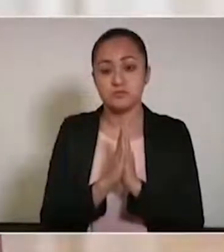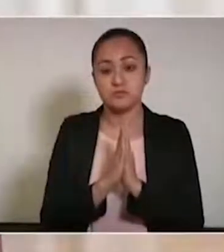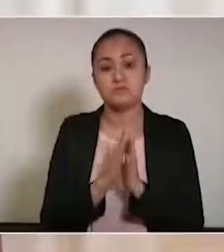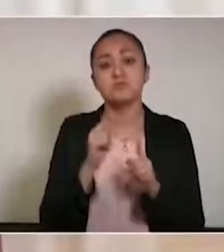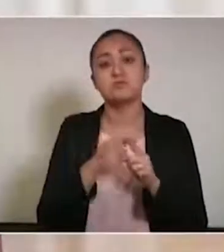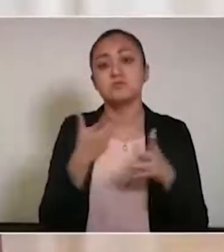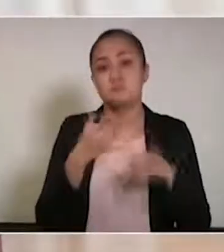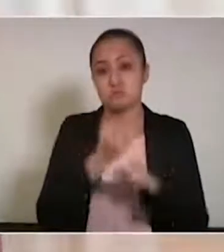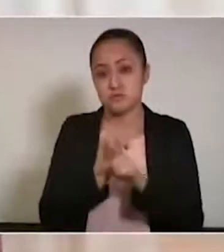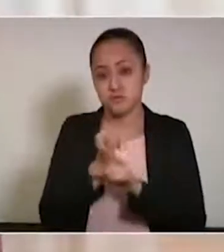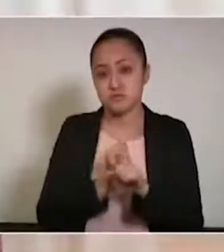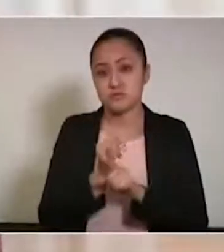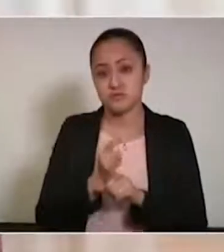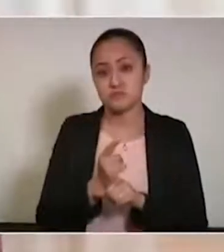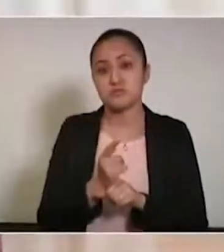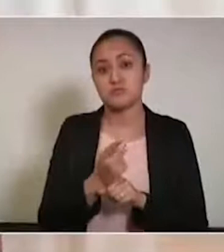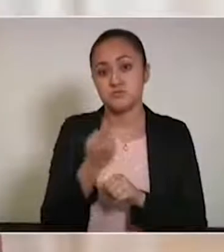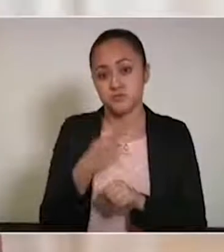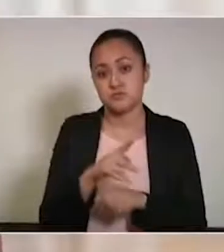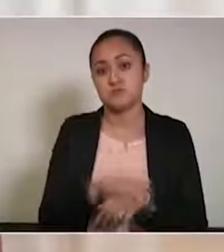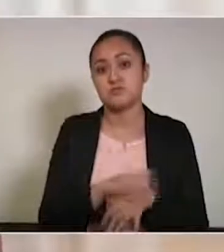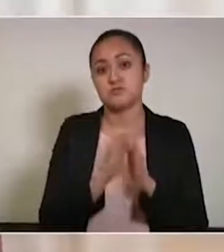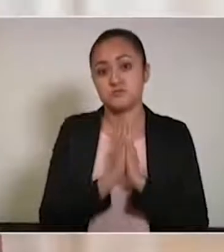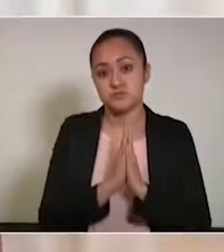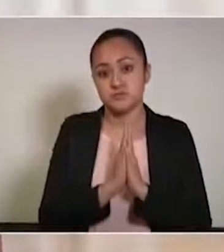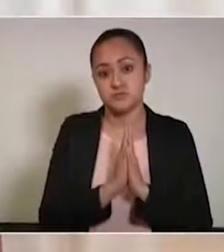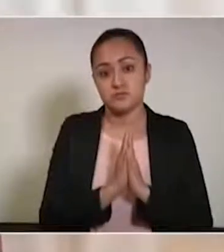que haga las investigaciones respectivas